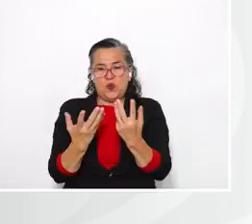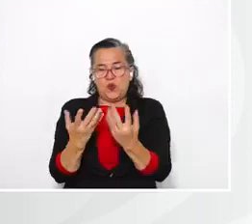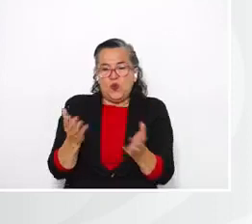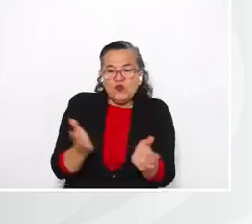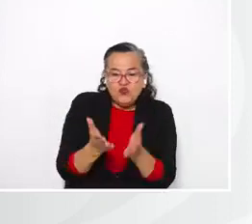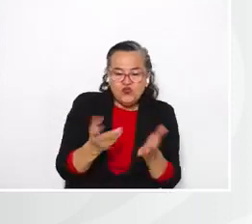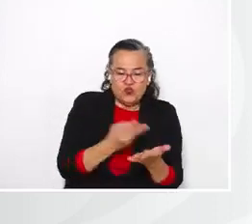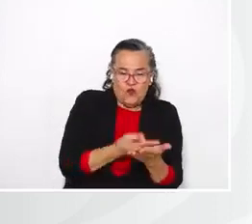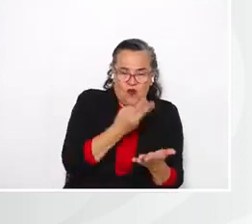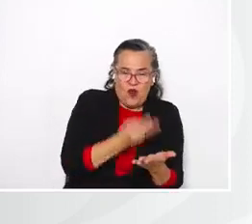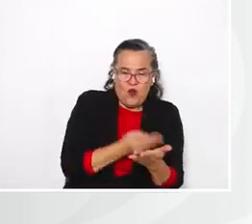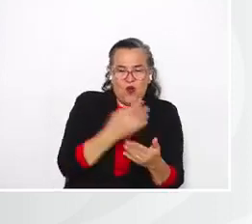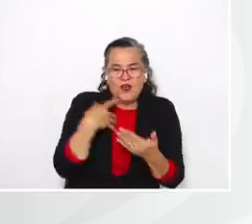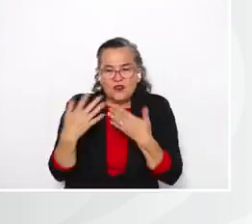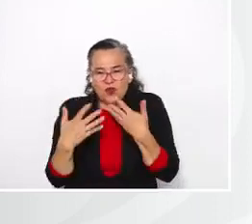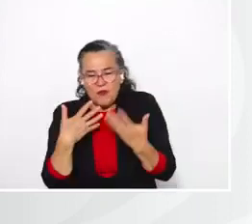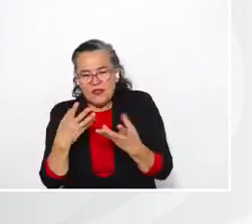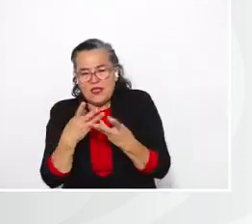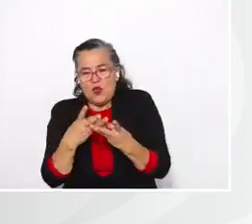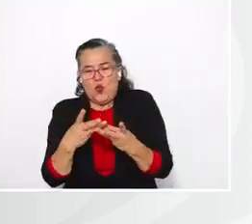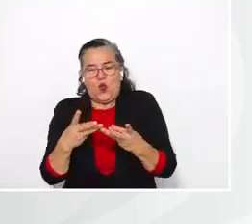valores. Pero entonces,